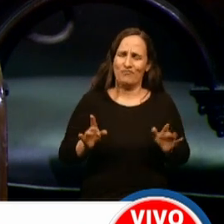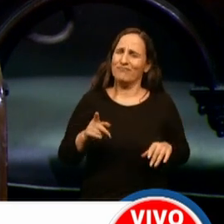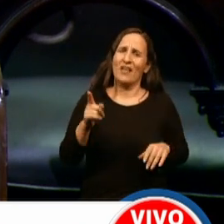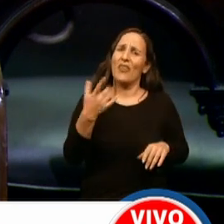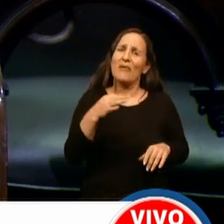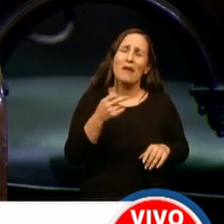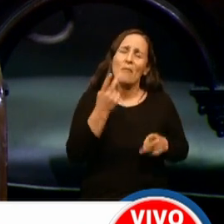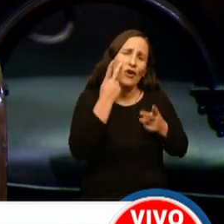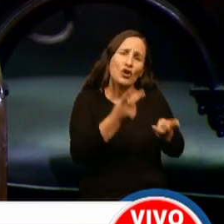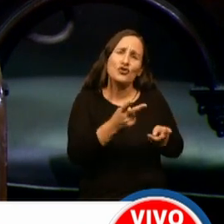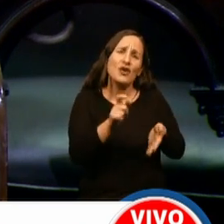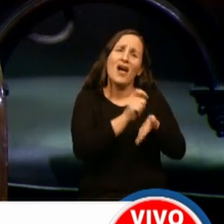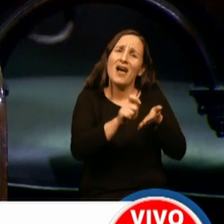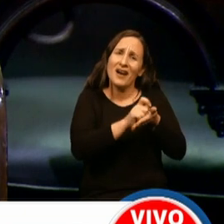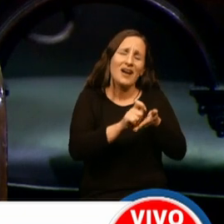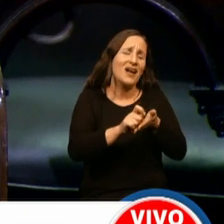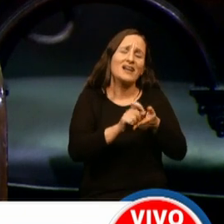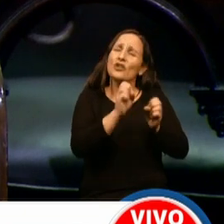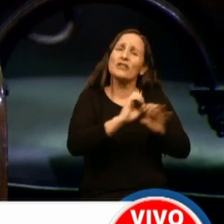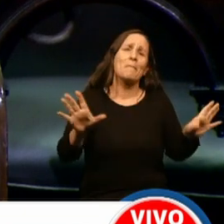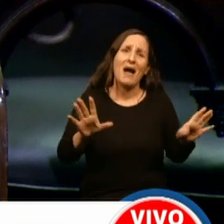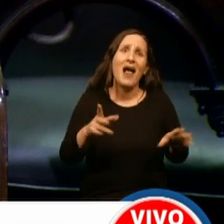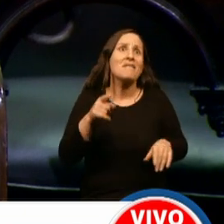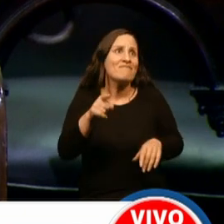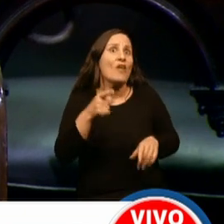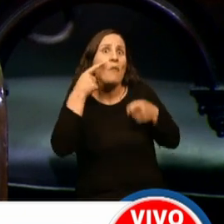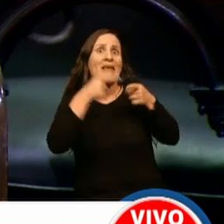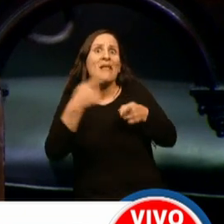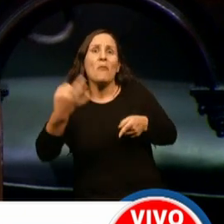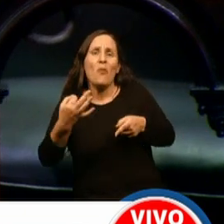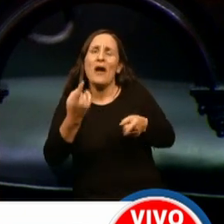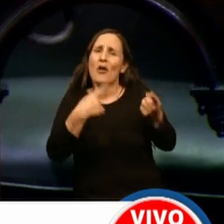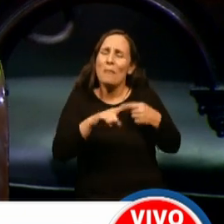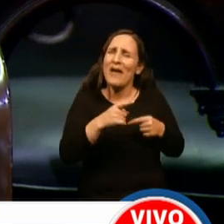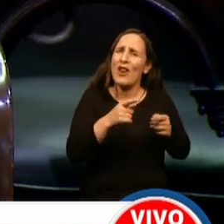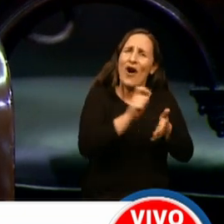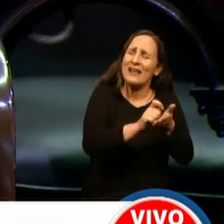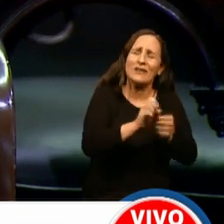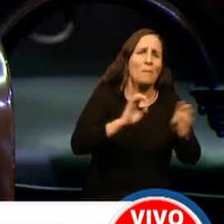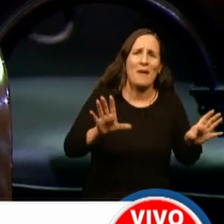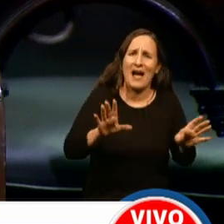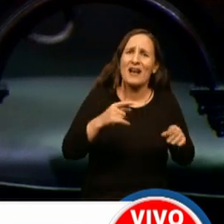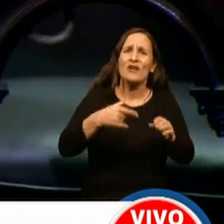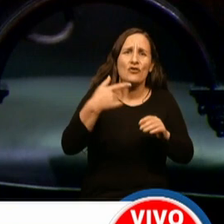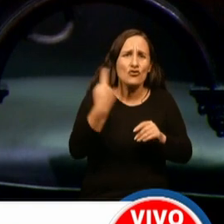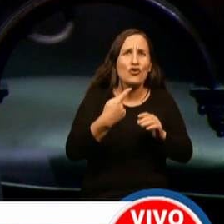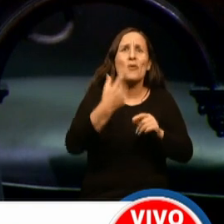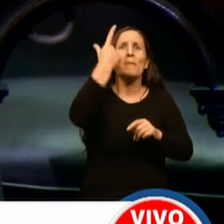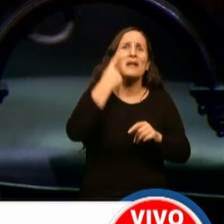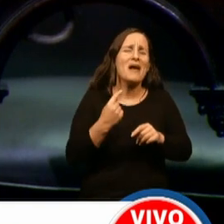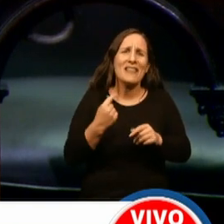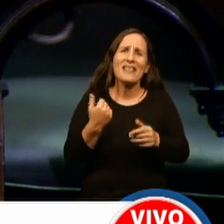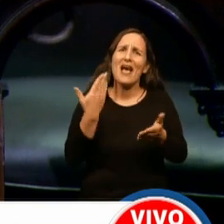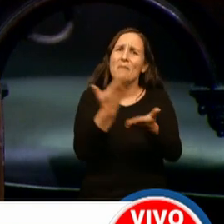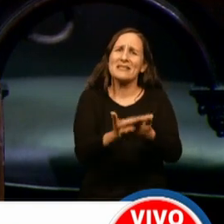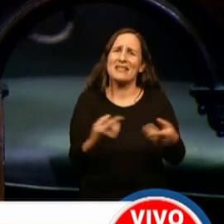escrita la ley tiene buenas intenciones pero están mal escritas nosotros presentamos desde el primer día una disidencia una